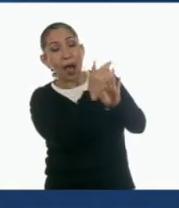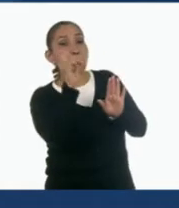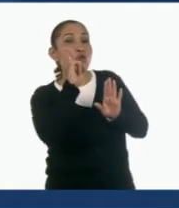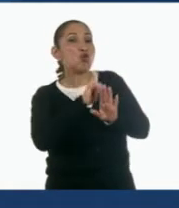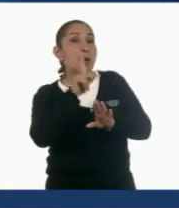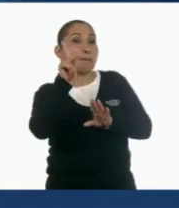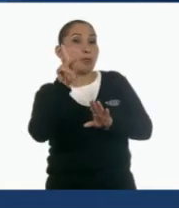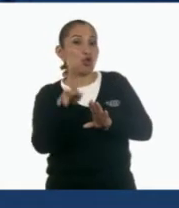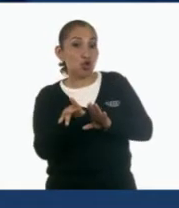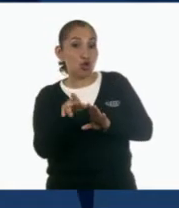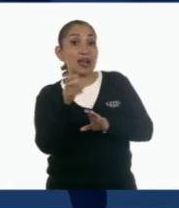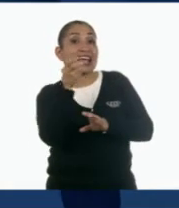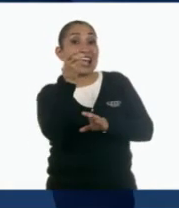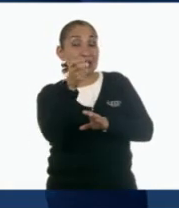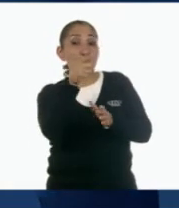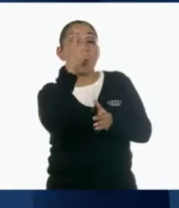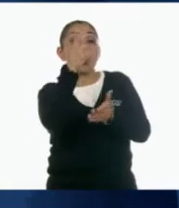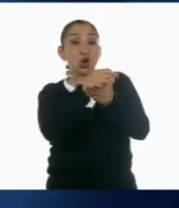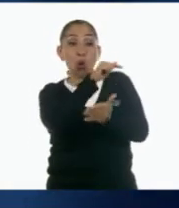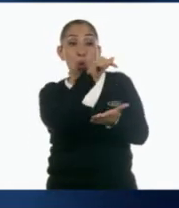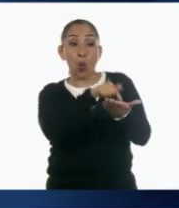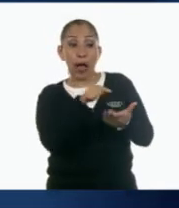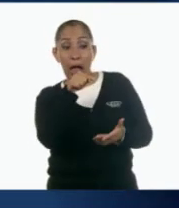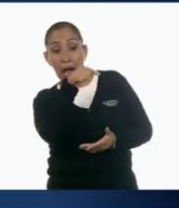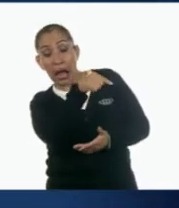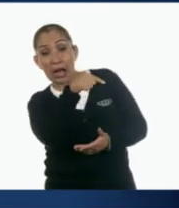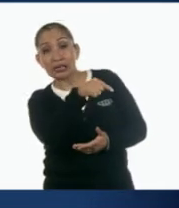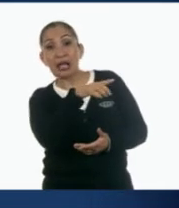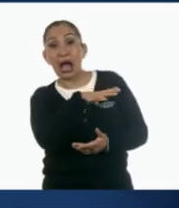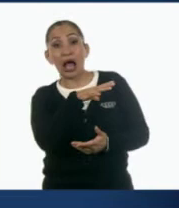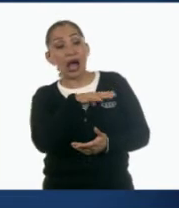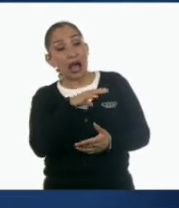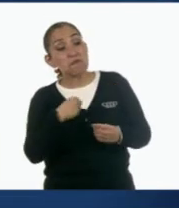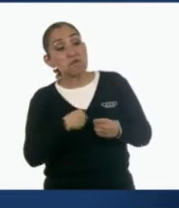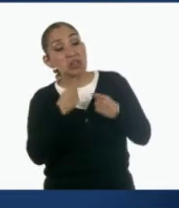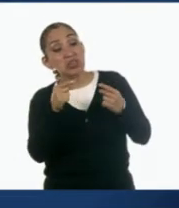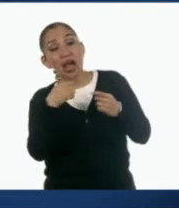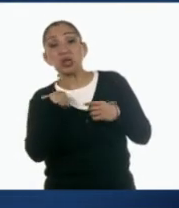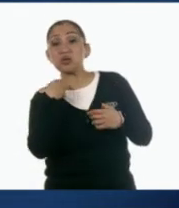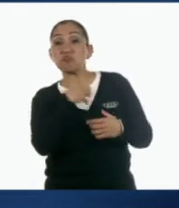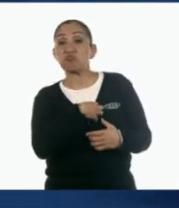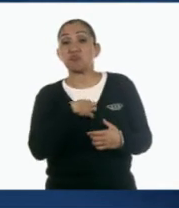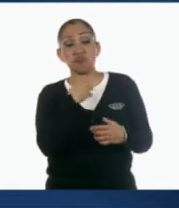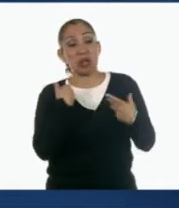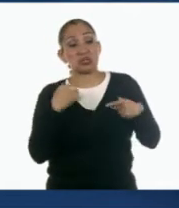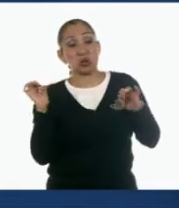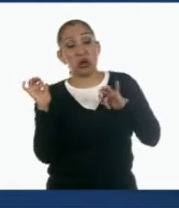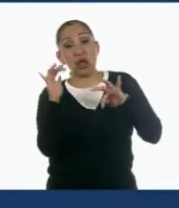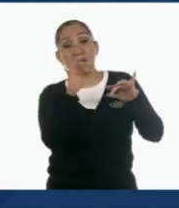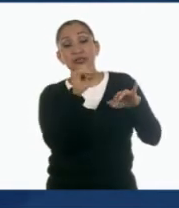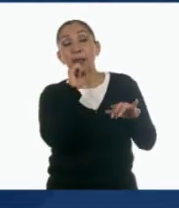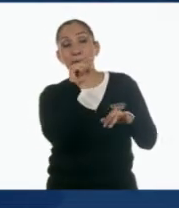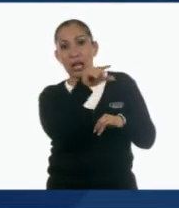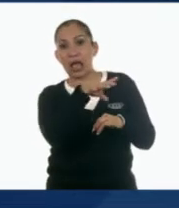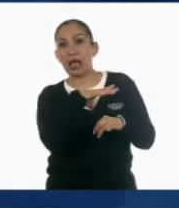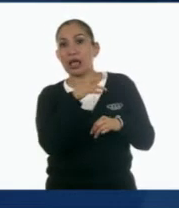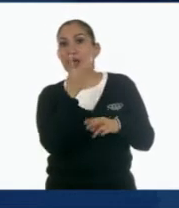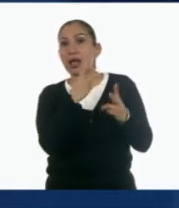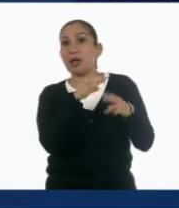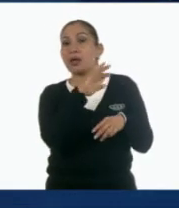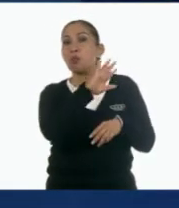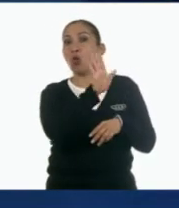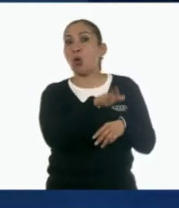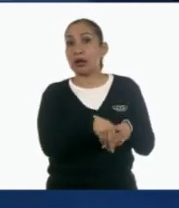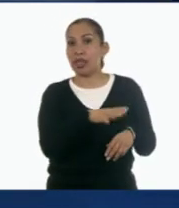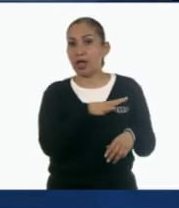prostitutas y ese era el único lugar del pueblo donde quedaban restos de vida y alegría, pero también por ahí transitaba la